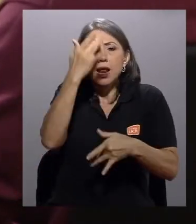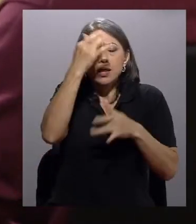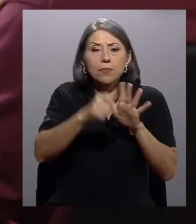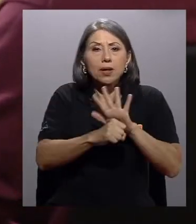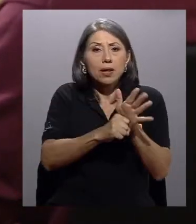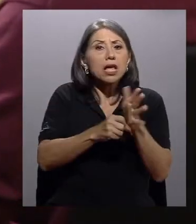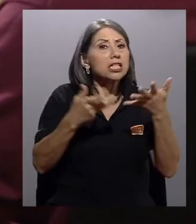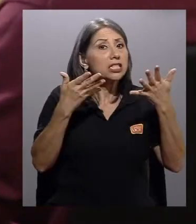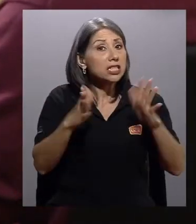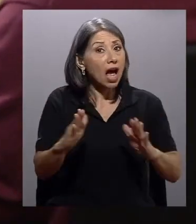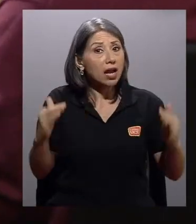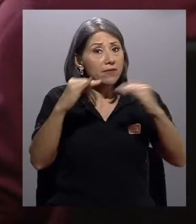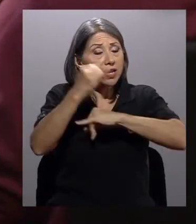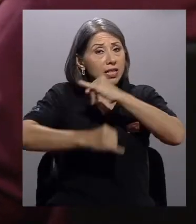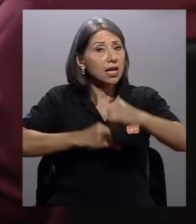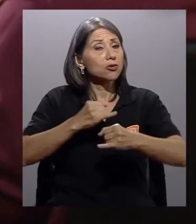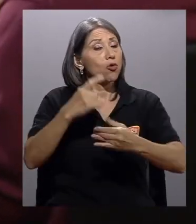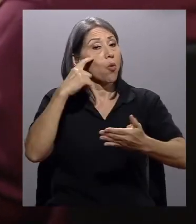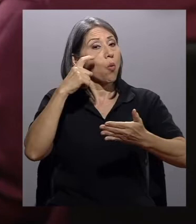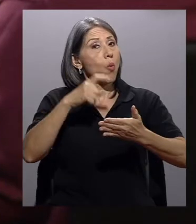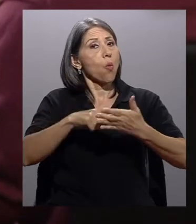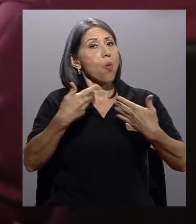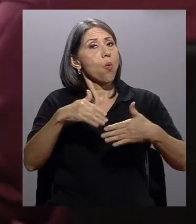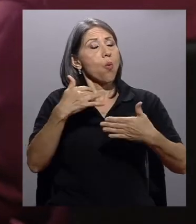reconocimiento internacional a esto. Pero